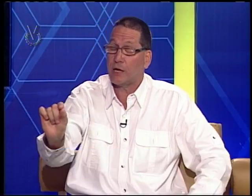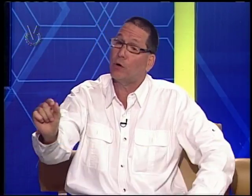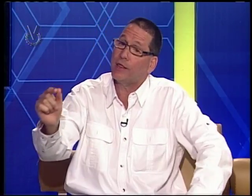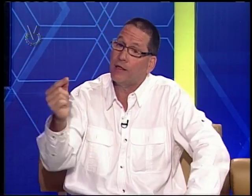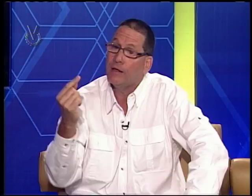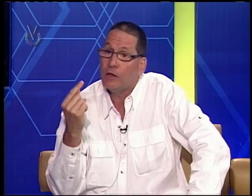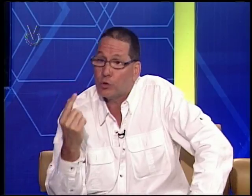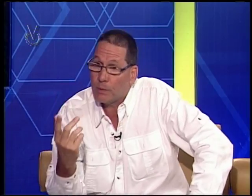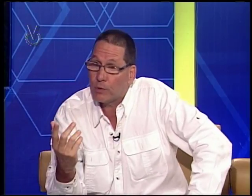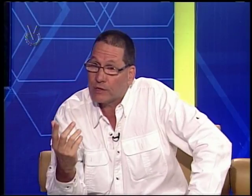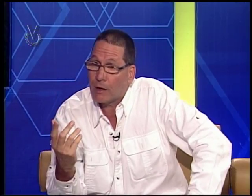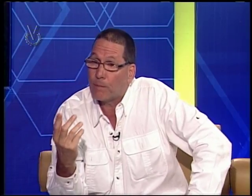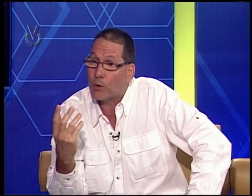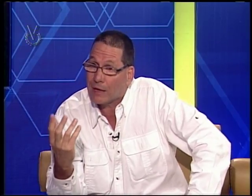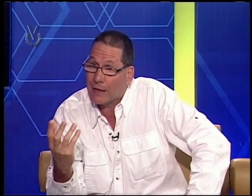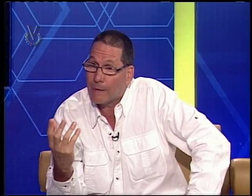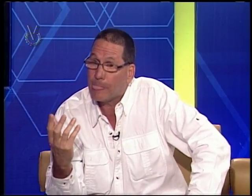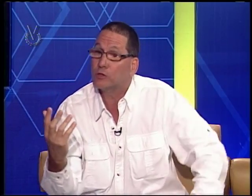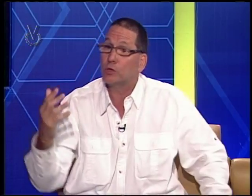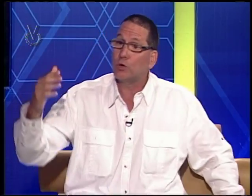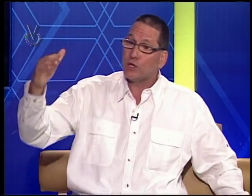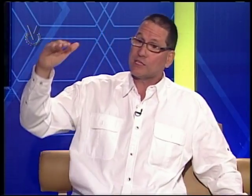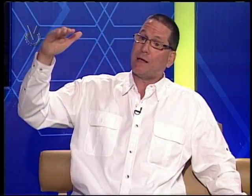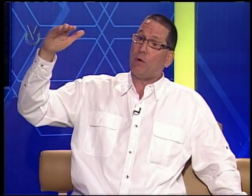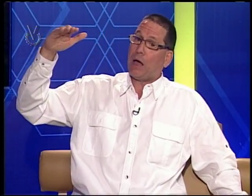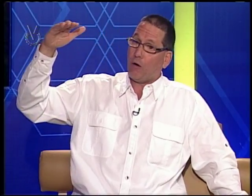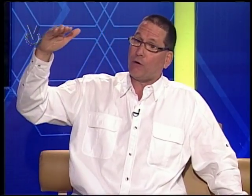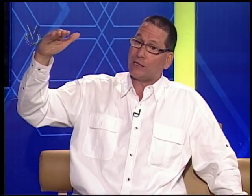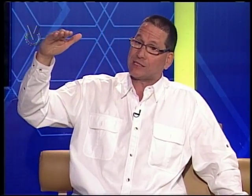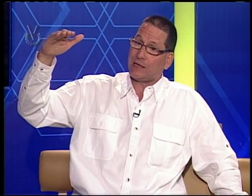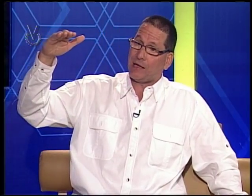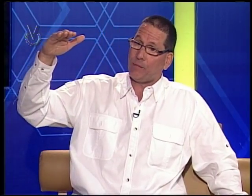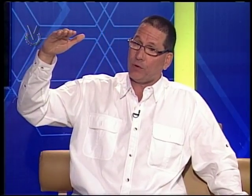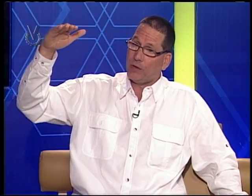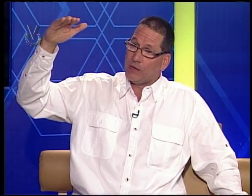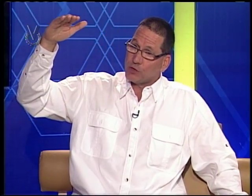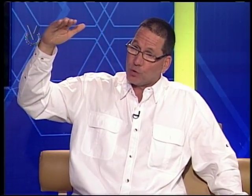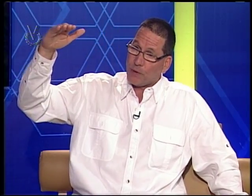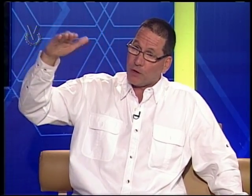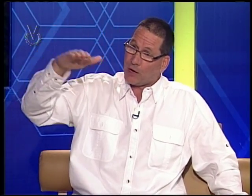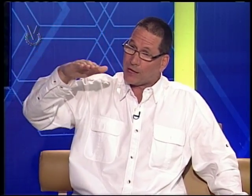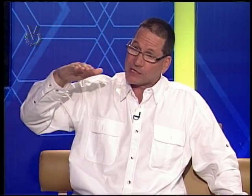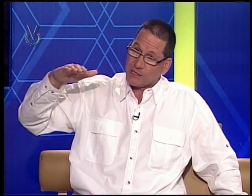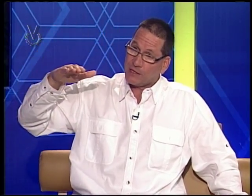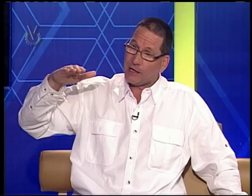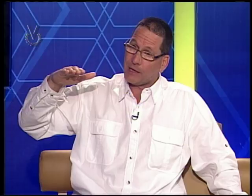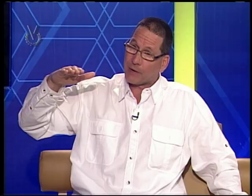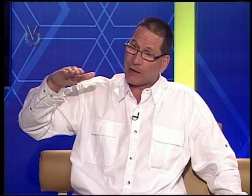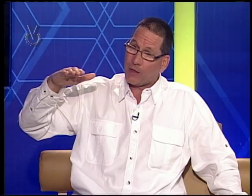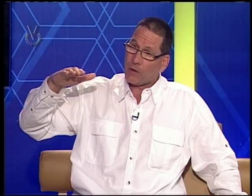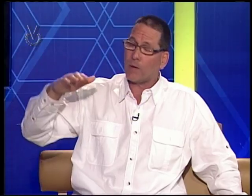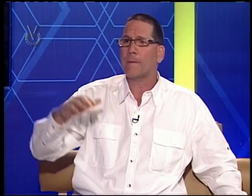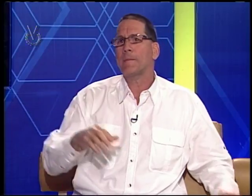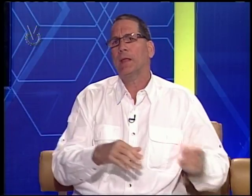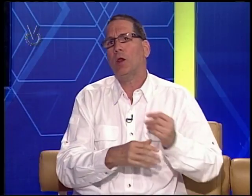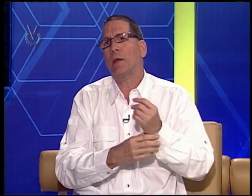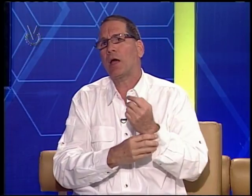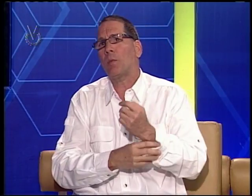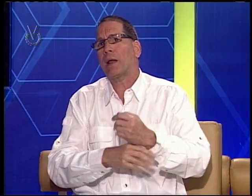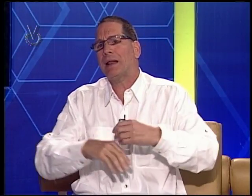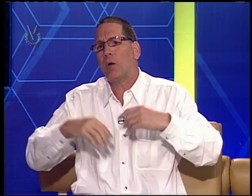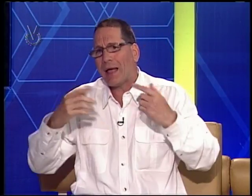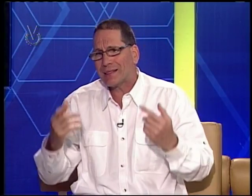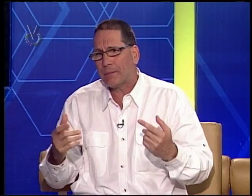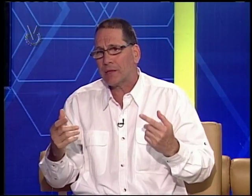para finalizar con la idea, tú me preguntabas por qué nosotros utilizamos ahora una tasa de cambio superior a la que existe en el mercado, en los